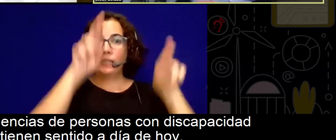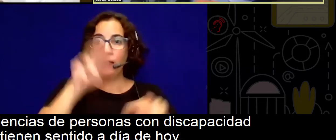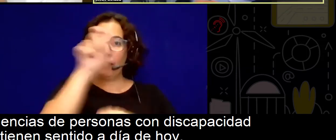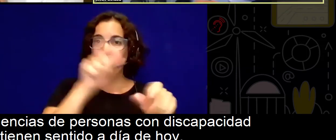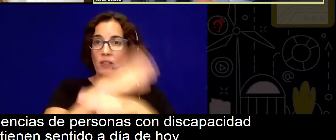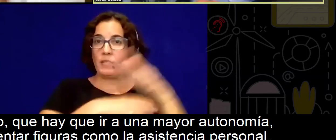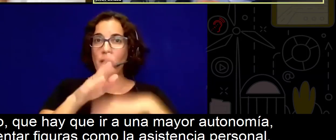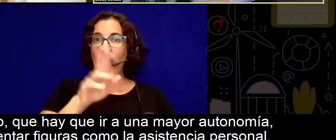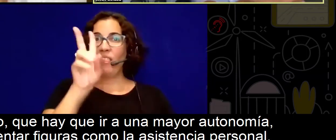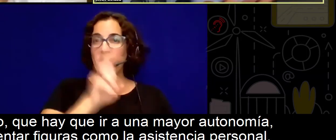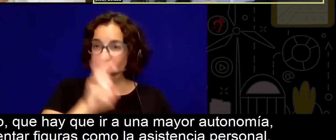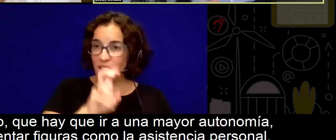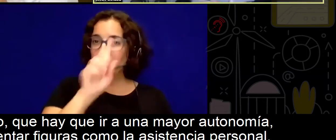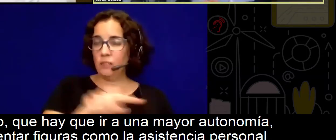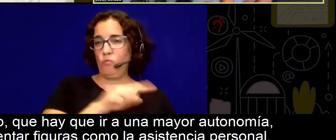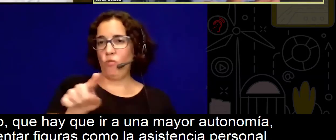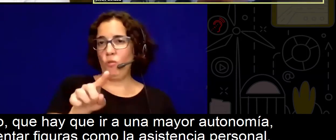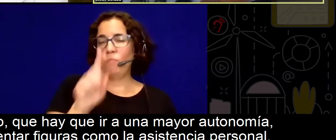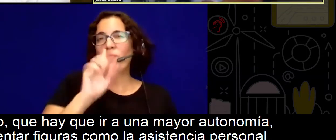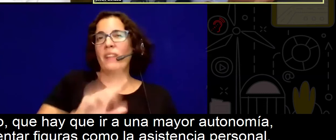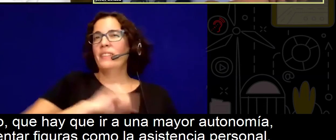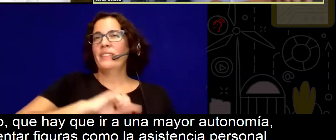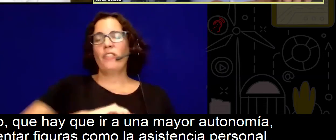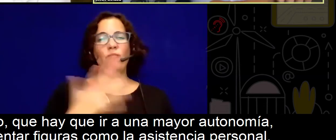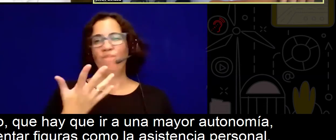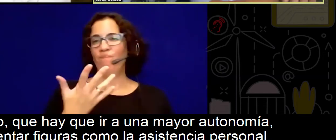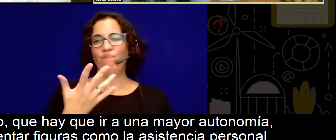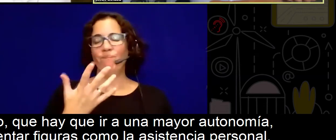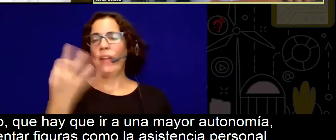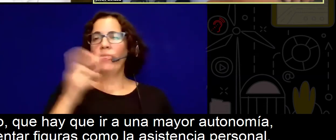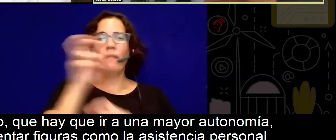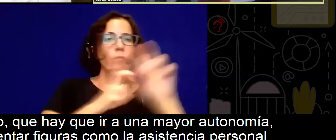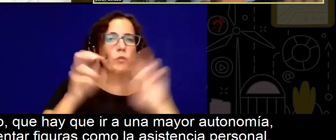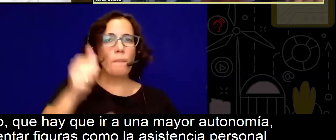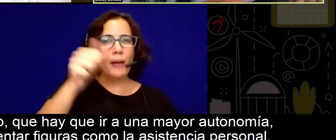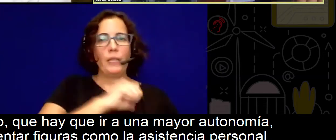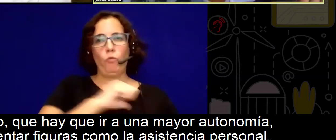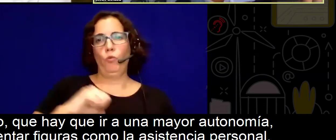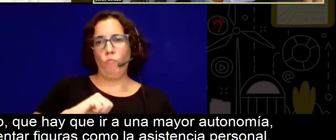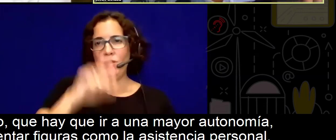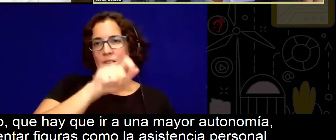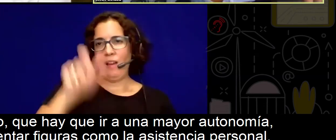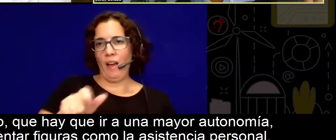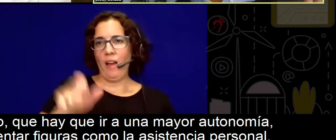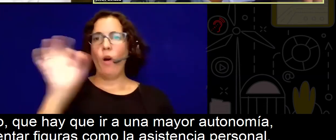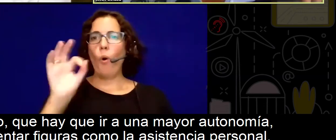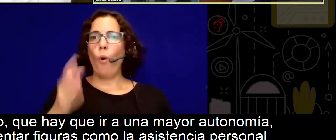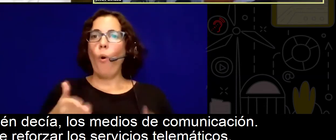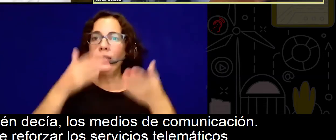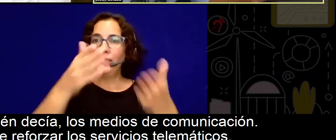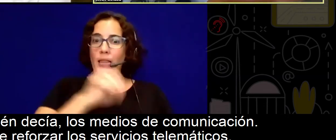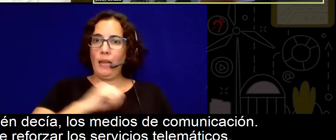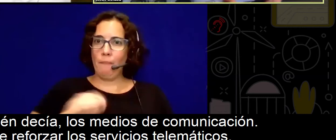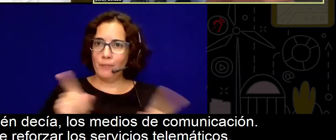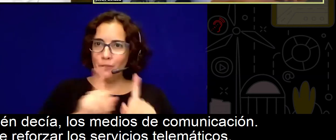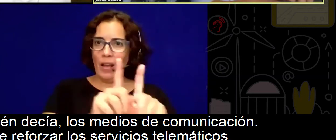sentido a día de hoy, ¿no? Parece que no. Parece que hay que ir hacia una mayor autonomía. Hay que fomentar figuras como la de la asistencia personal. Antes